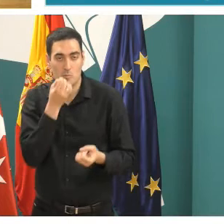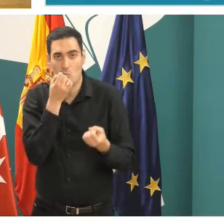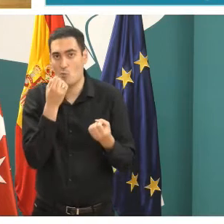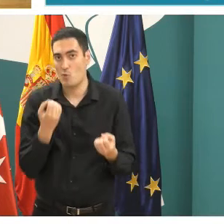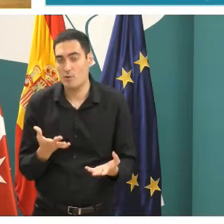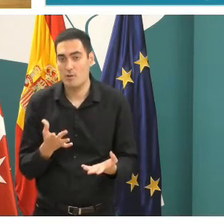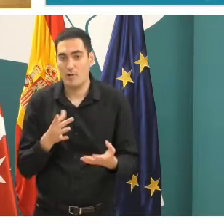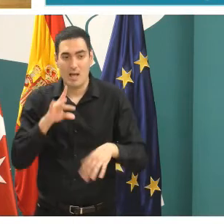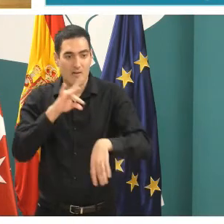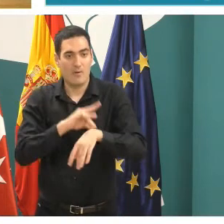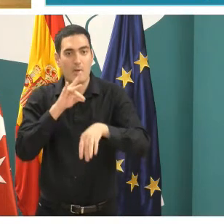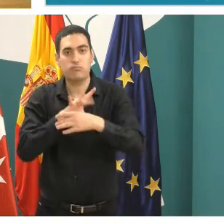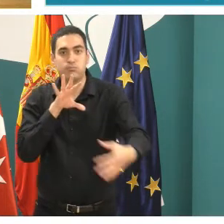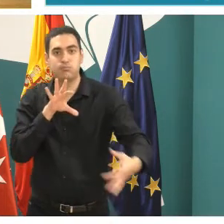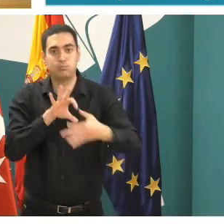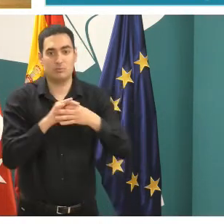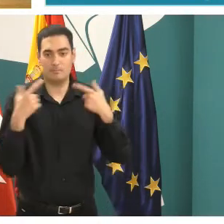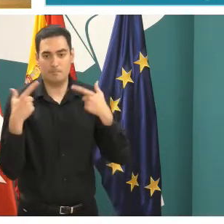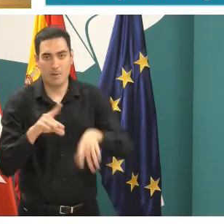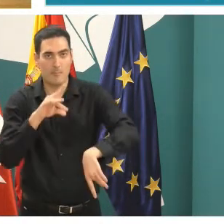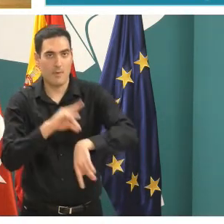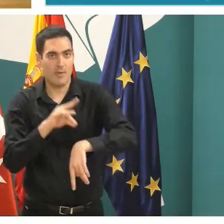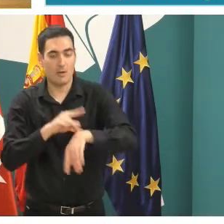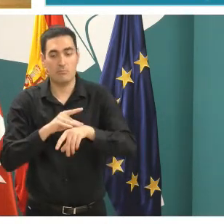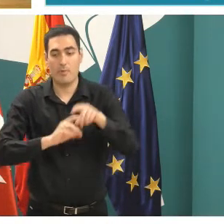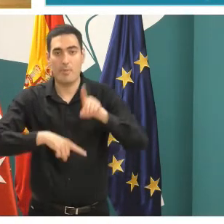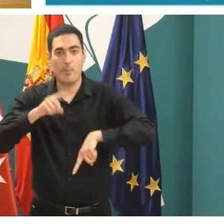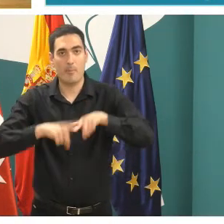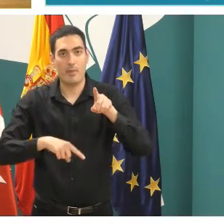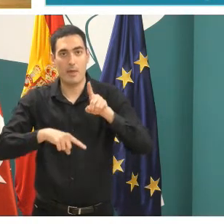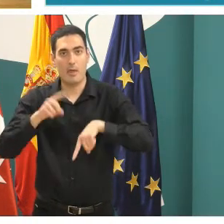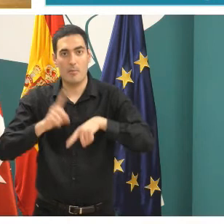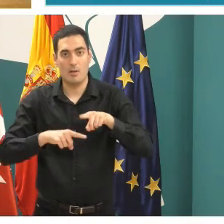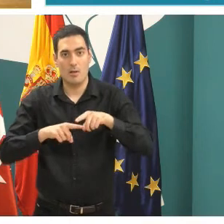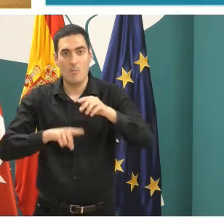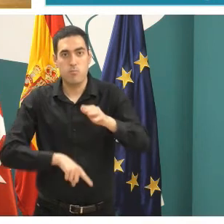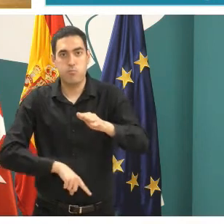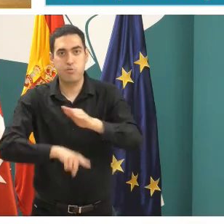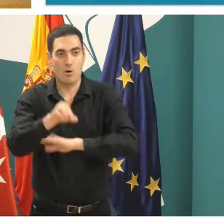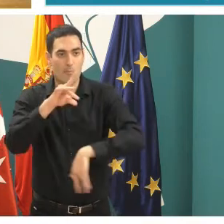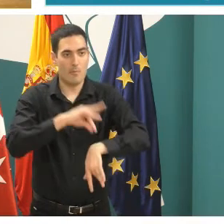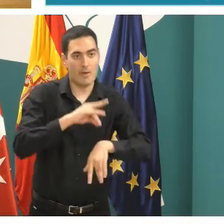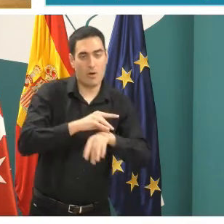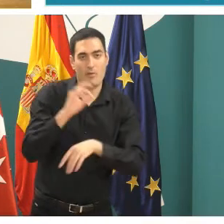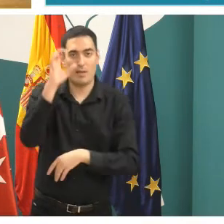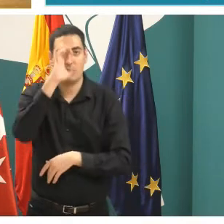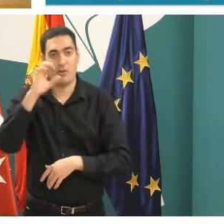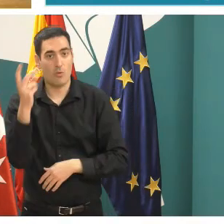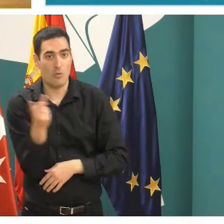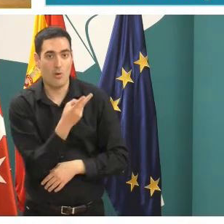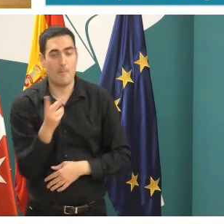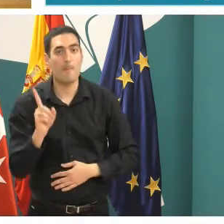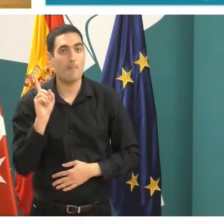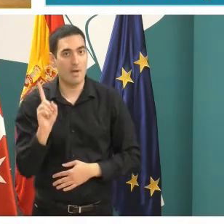tal están muy vinculadas al ámbito médico y dependen de lo que es el avance médico y científico,